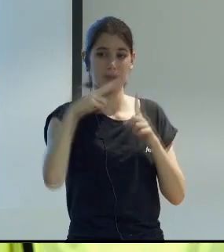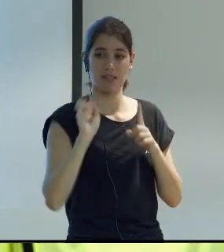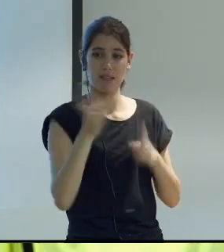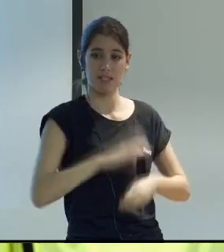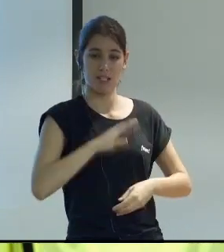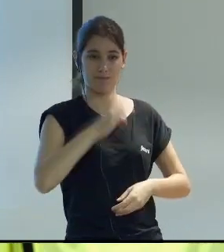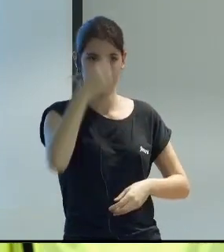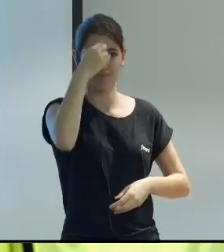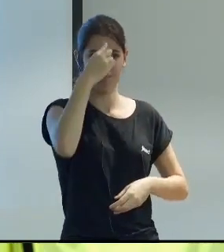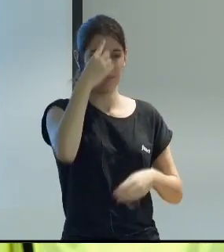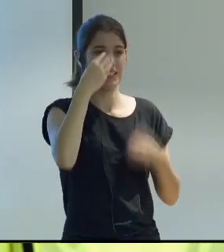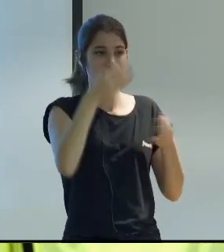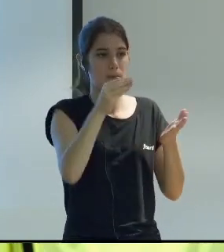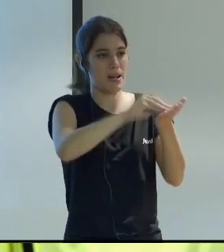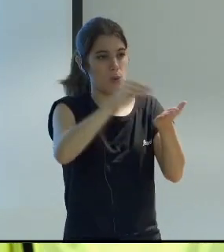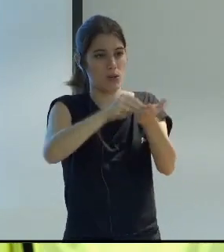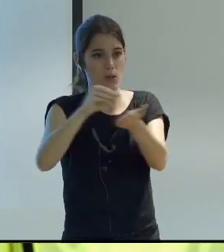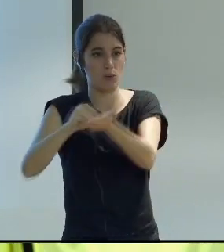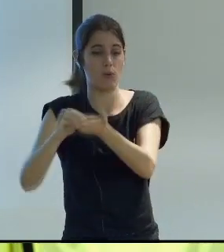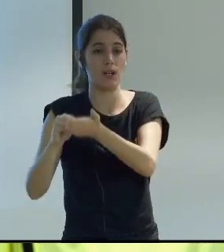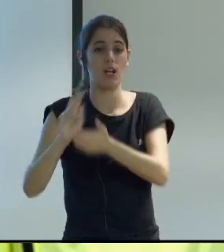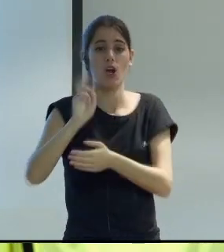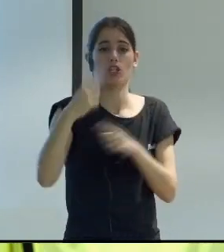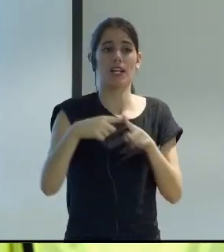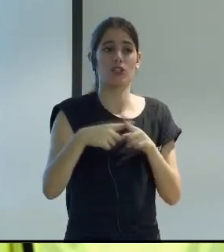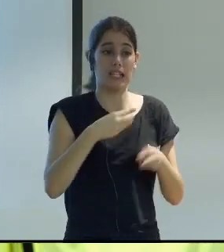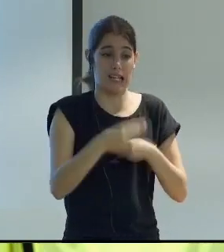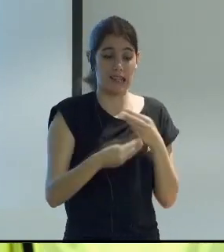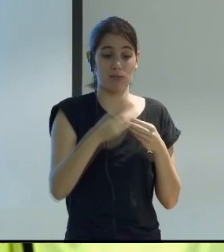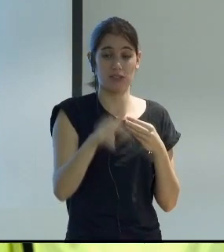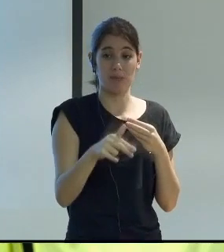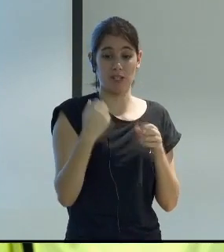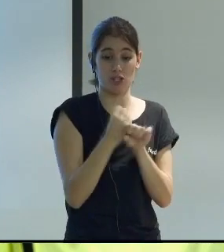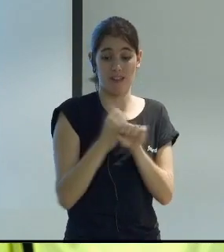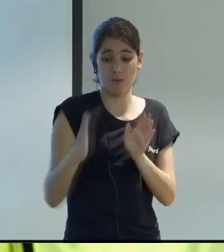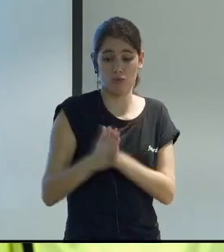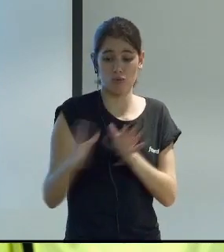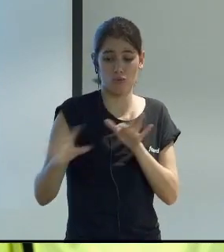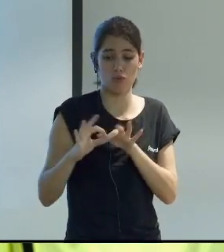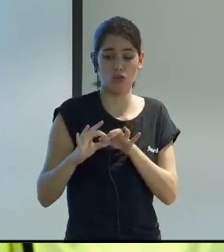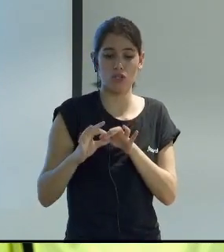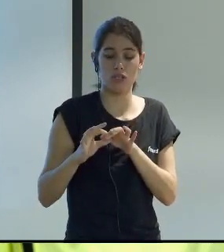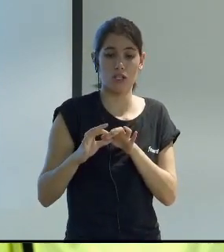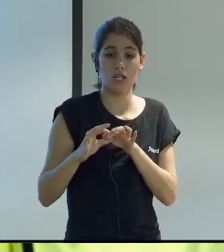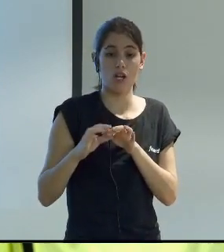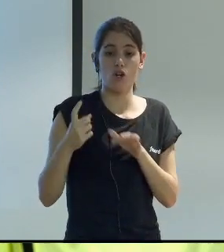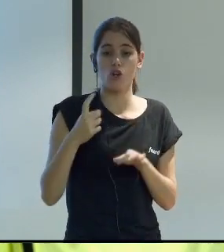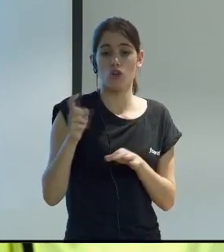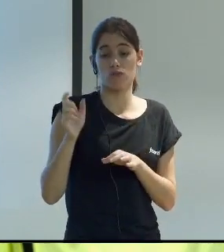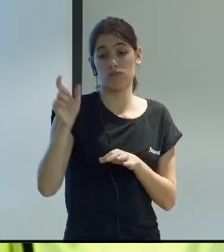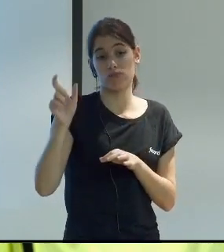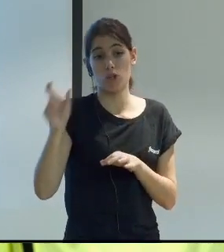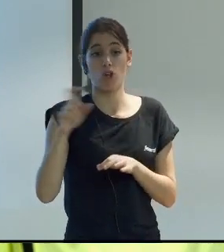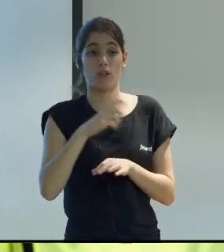en consideración. Otra cosa que hacemos y trabajamos estrechamente con este comité